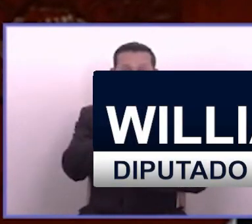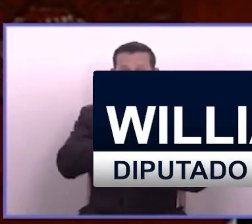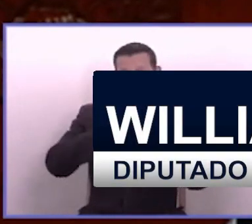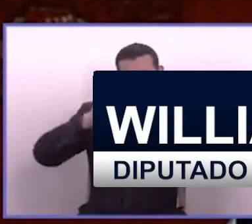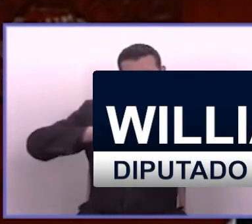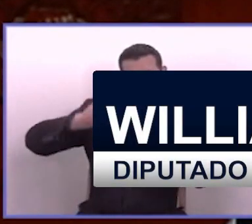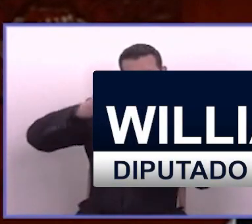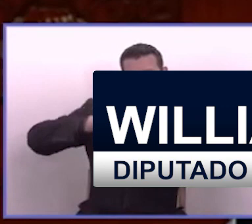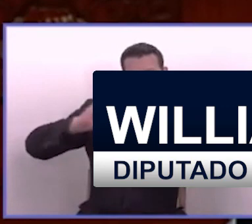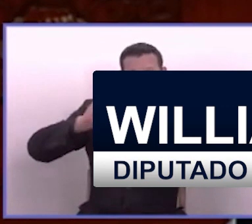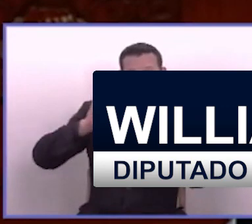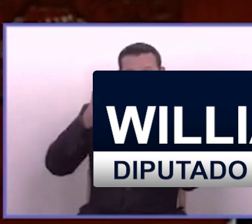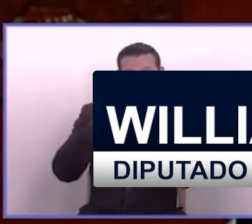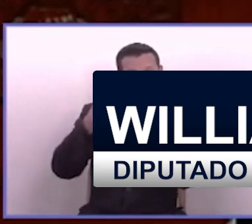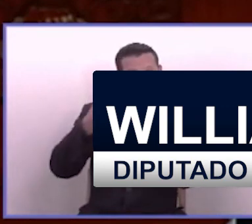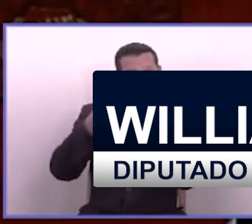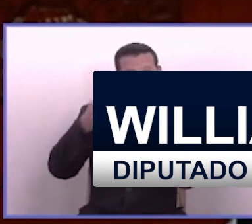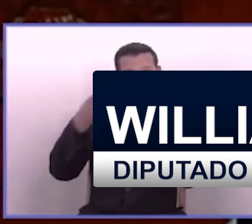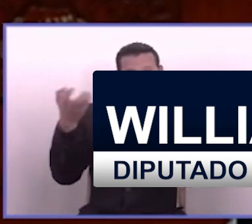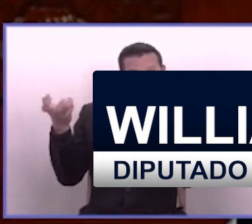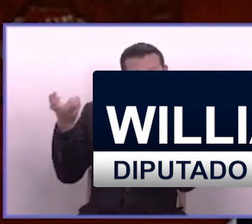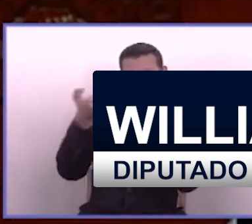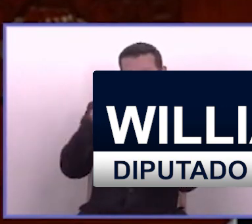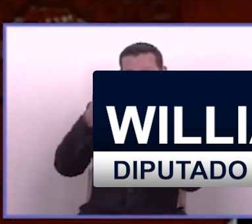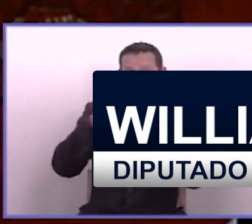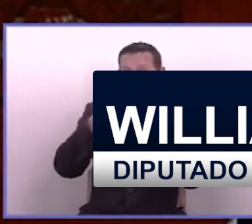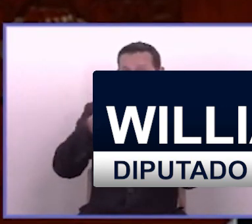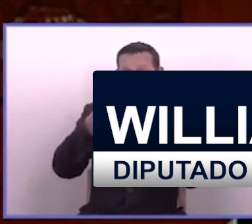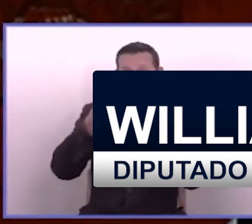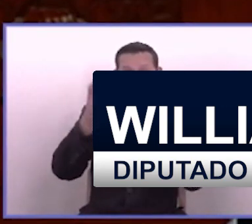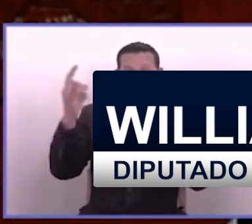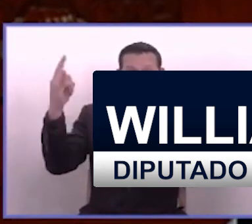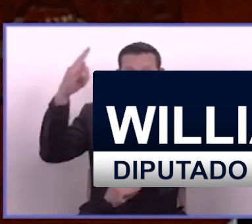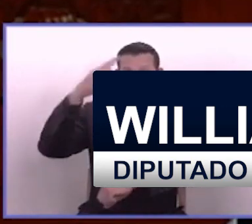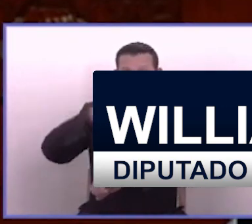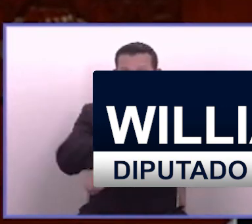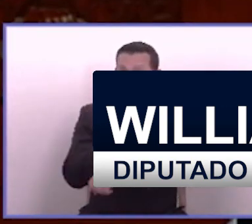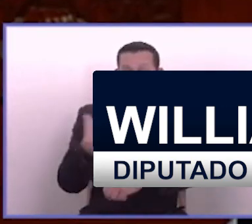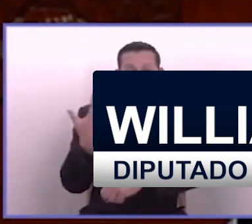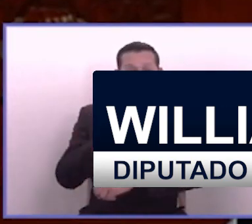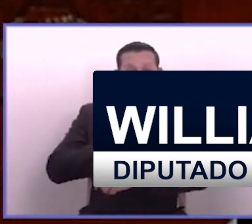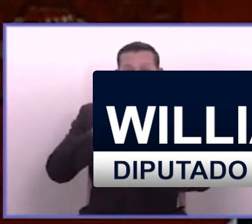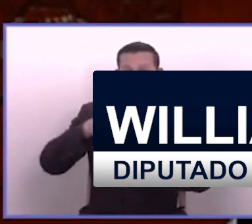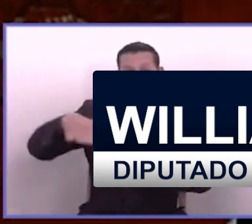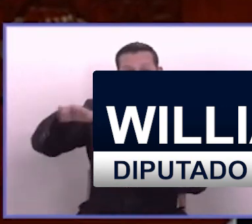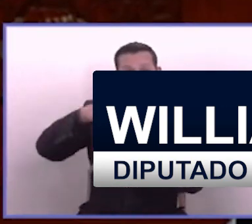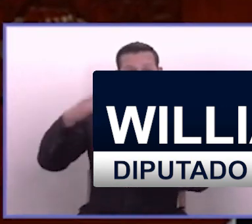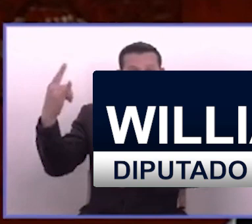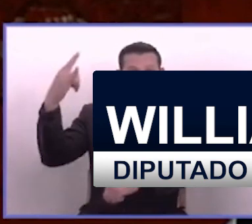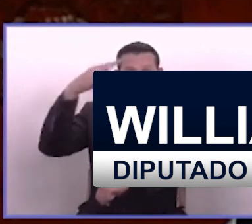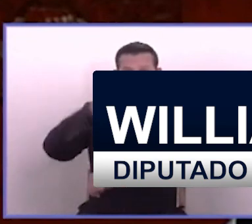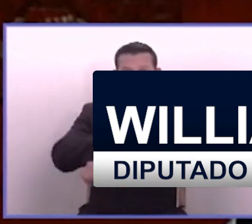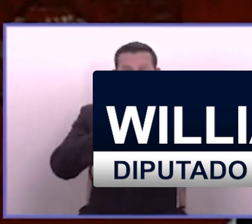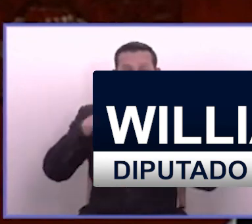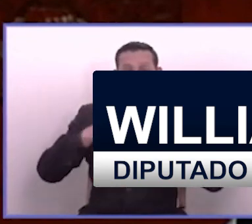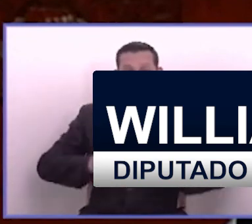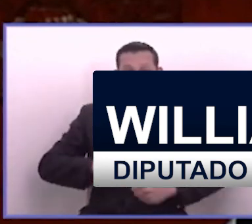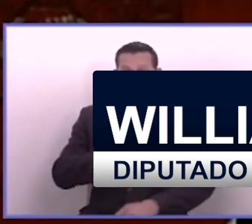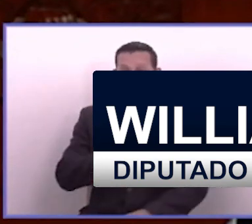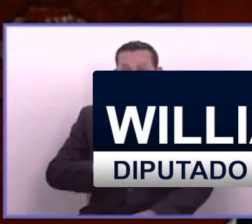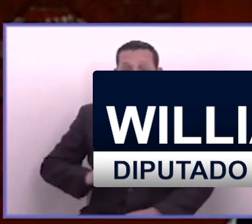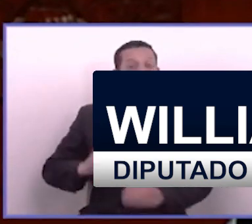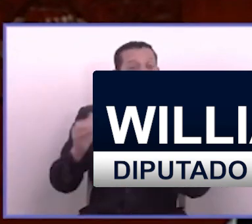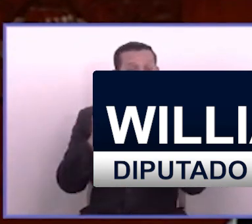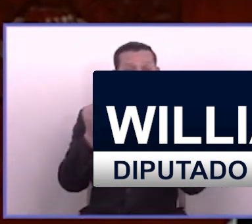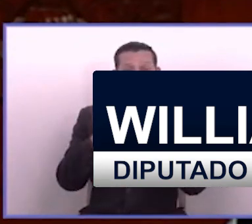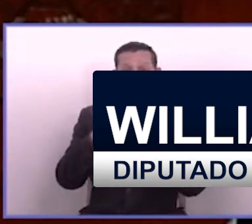la administración, explotación, dirección y ejecución de las operaciones portuarias de todas las instalaciones de los puertos de la República, y